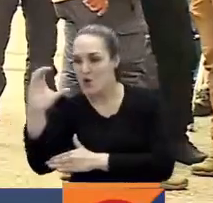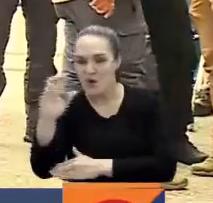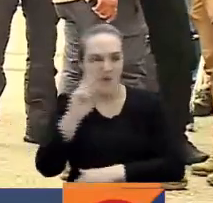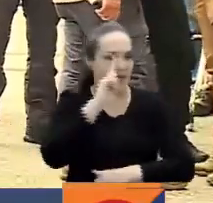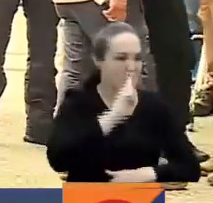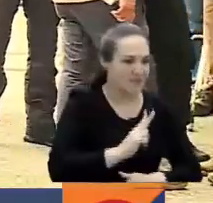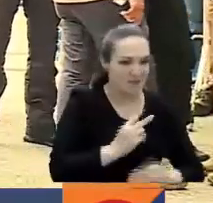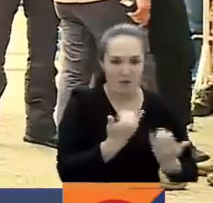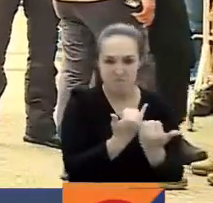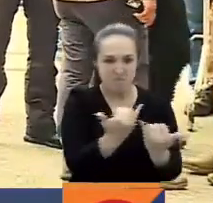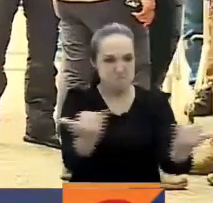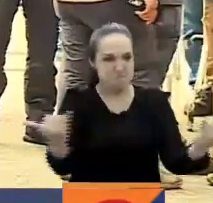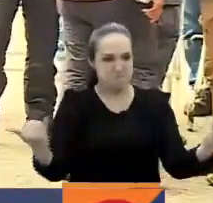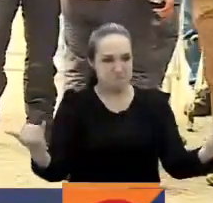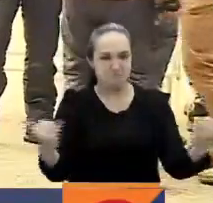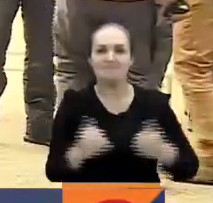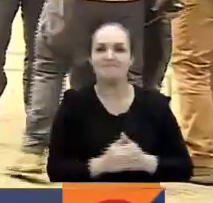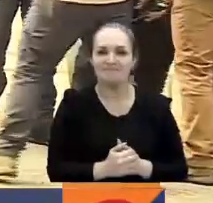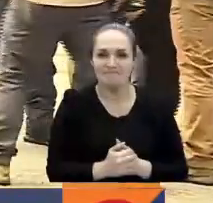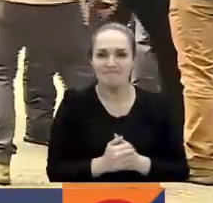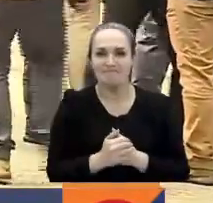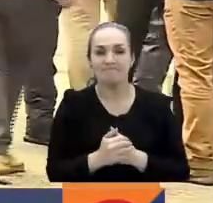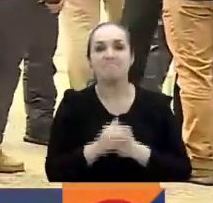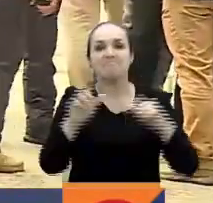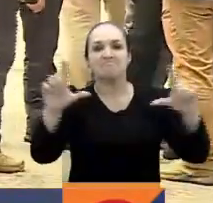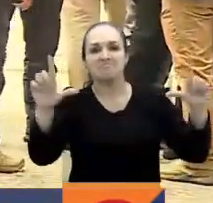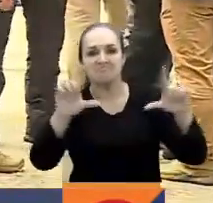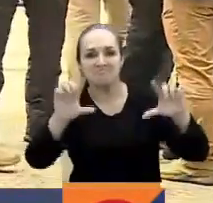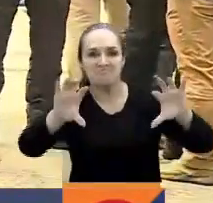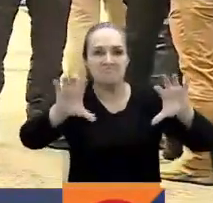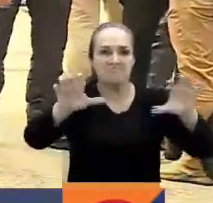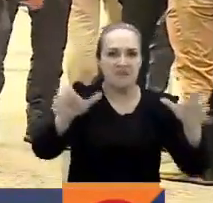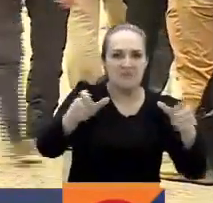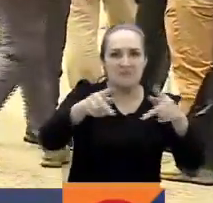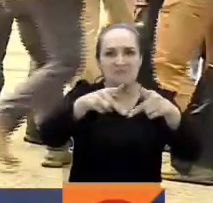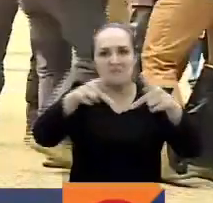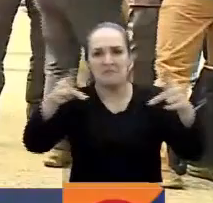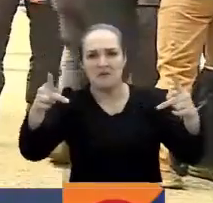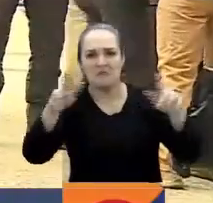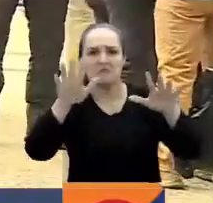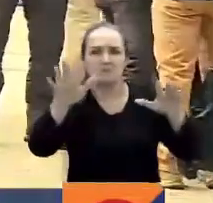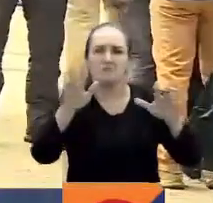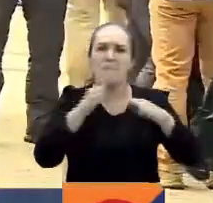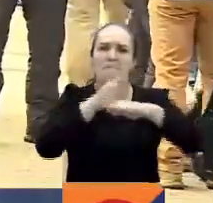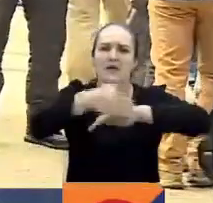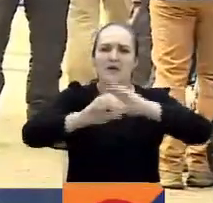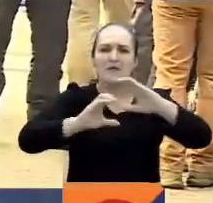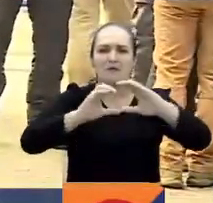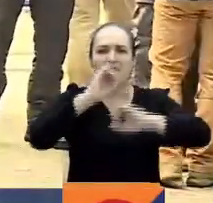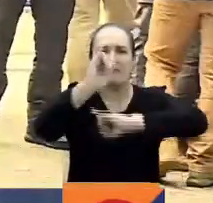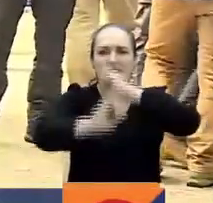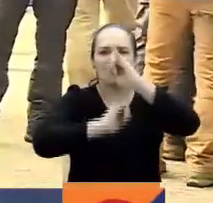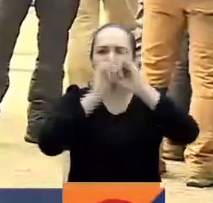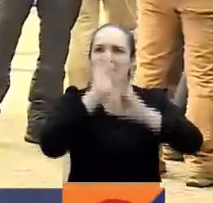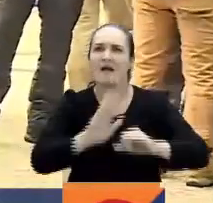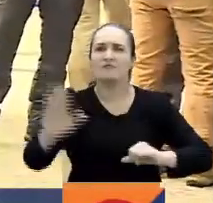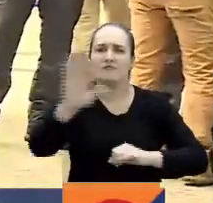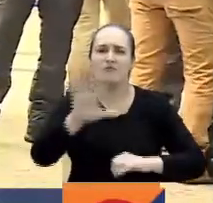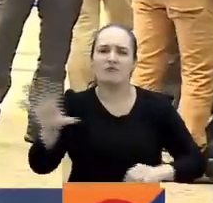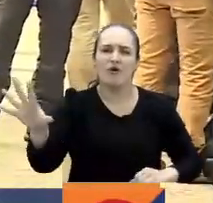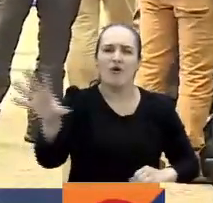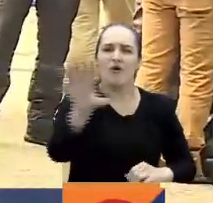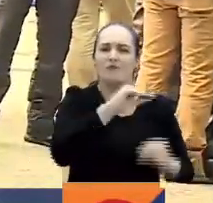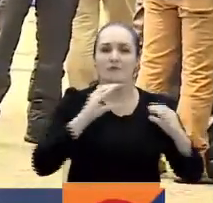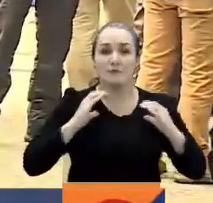acompaña, a los medios de comunicación nacionales e internacionales y en general a toda la